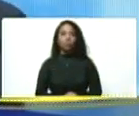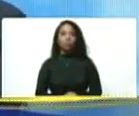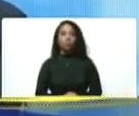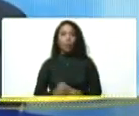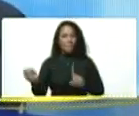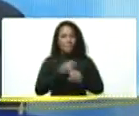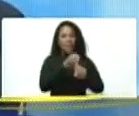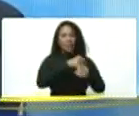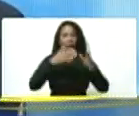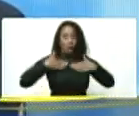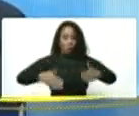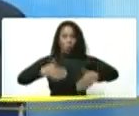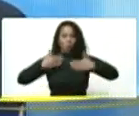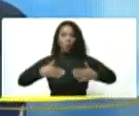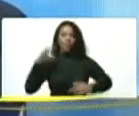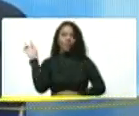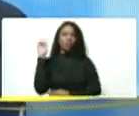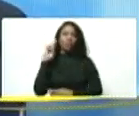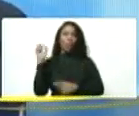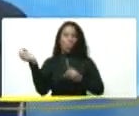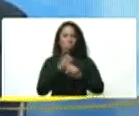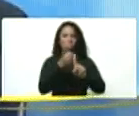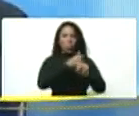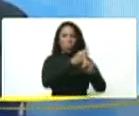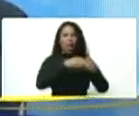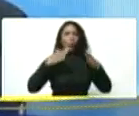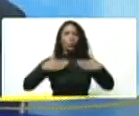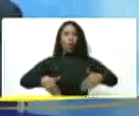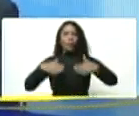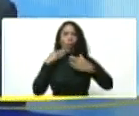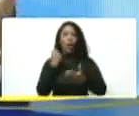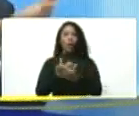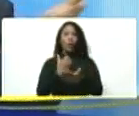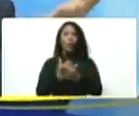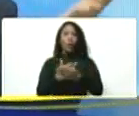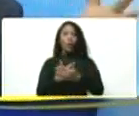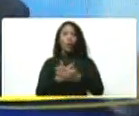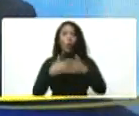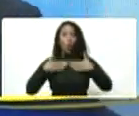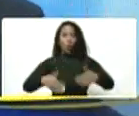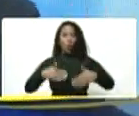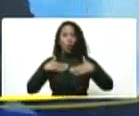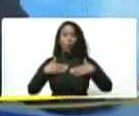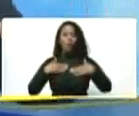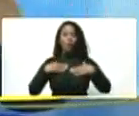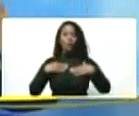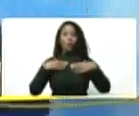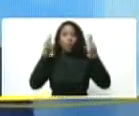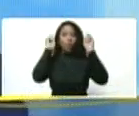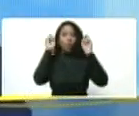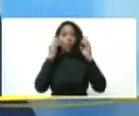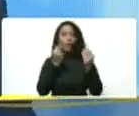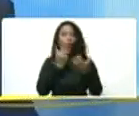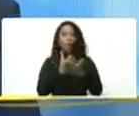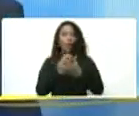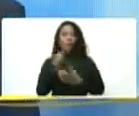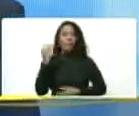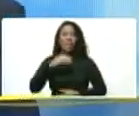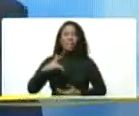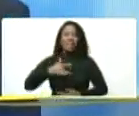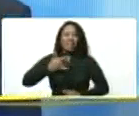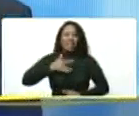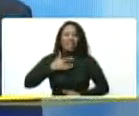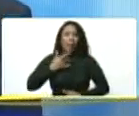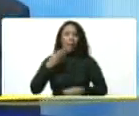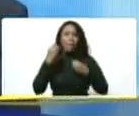Torturar el cuerpo de Venezuela, torturar el cuerpo económico, las partes económicas, que son las más sensibles,